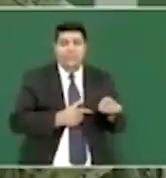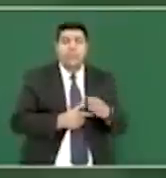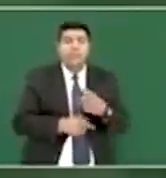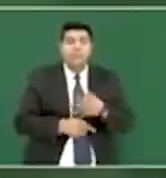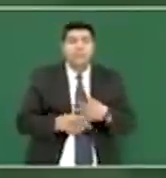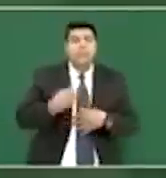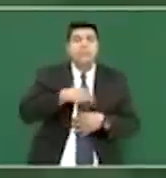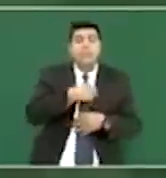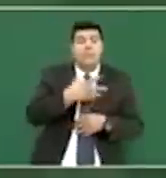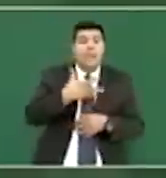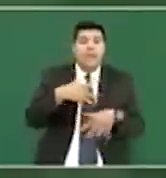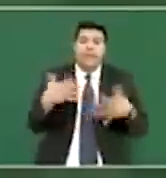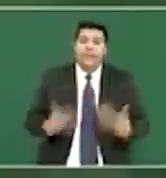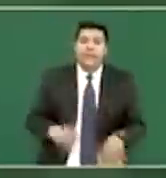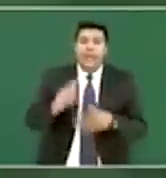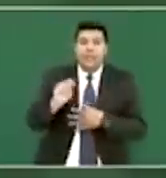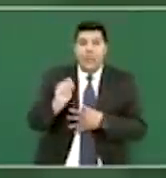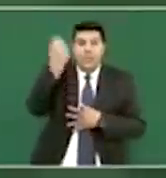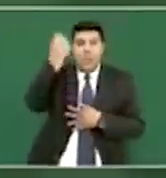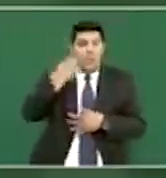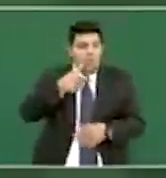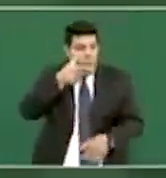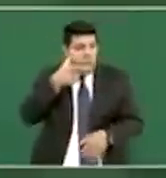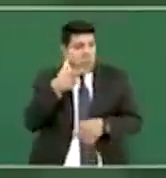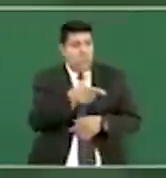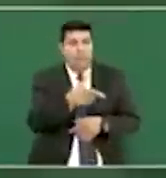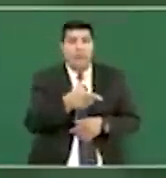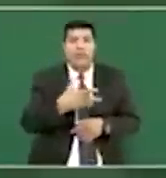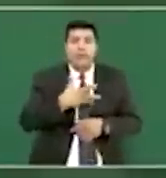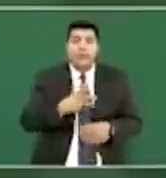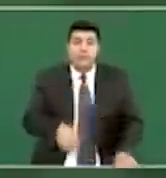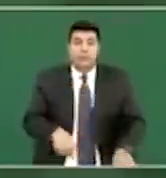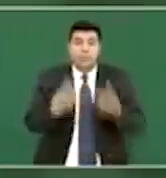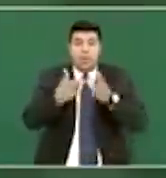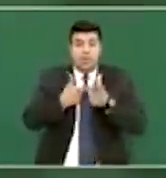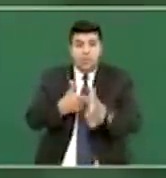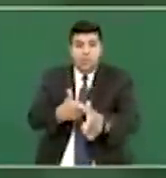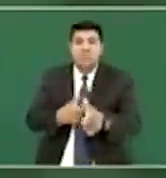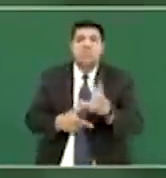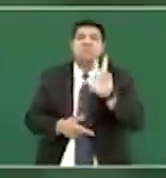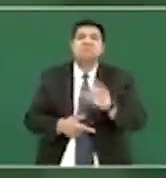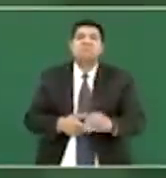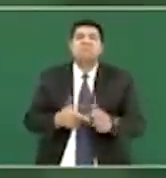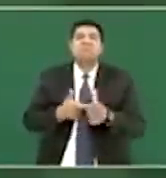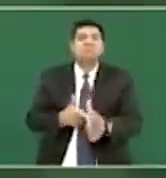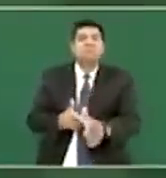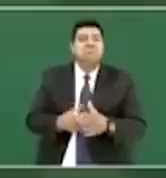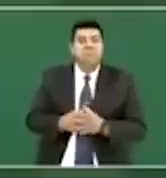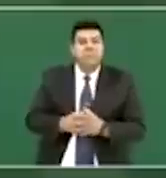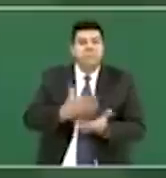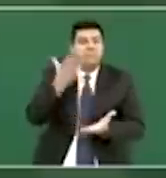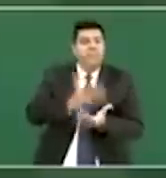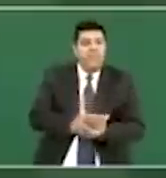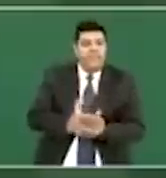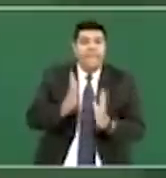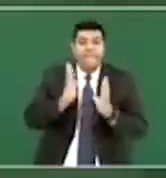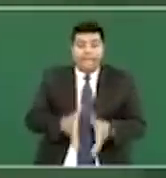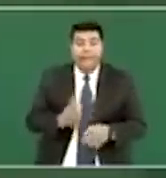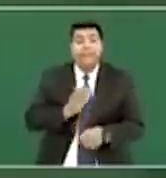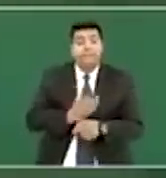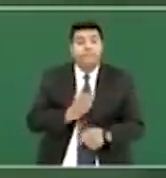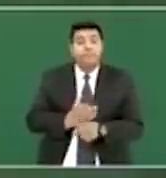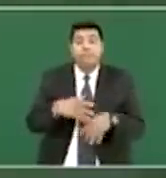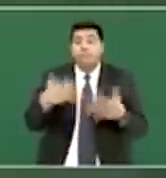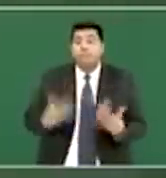a la tecnología que se tiene, se impidió que se llevara a cabo esa colusión y hoy en día ya se está